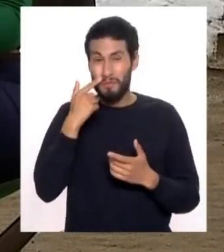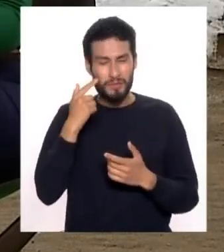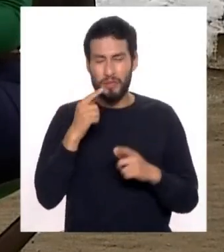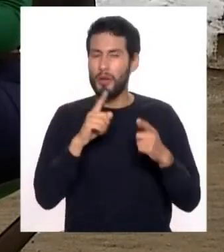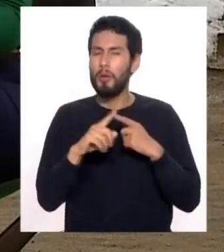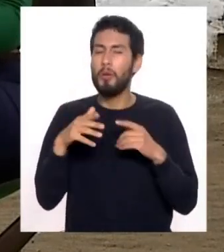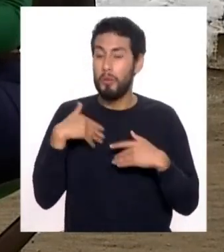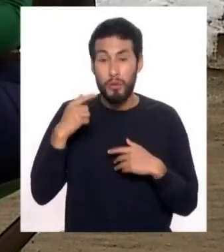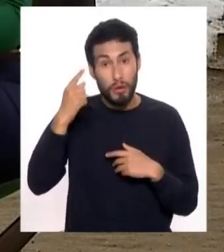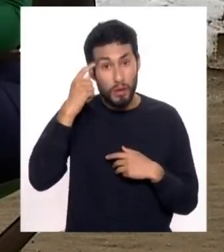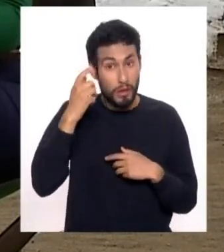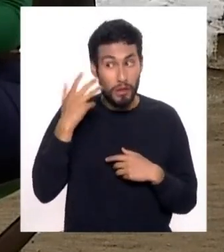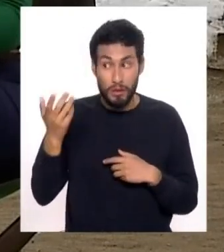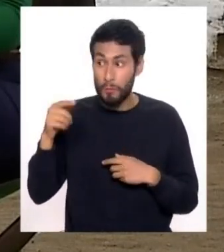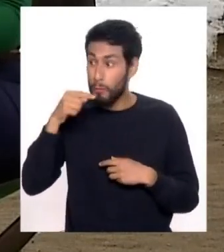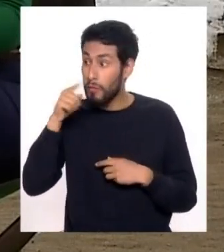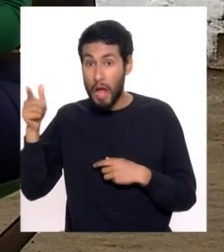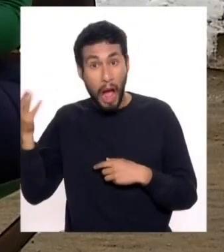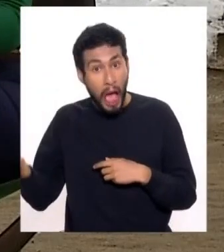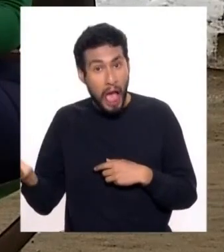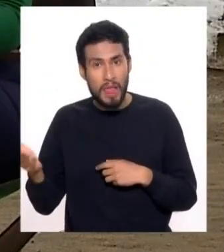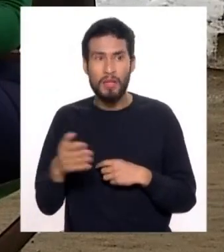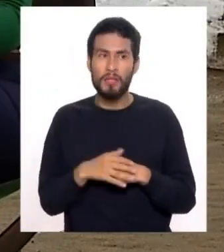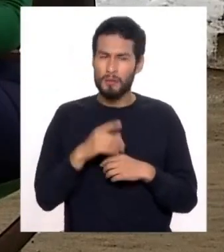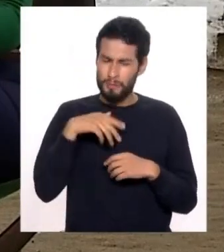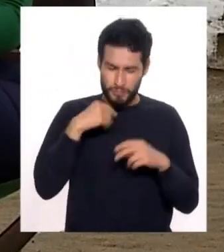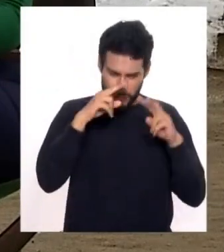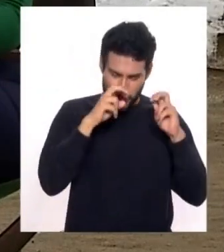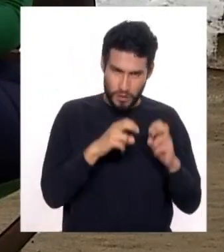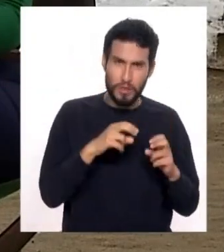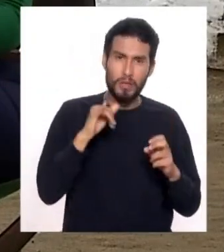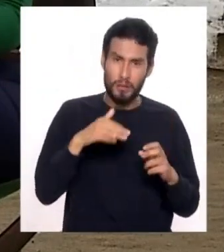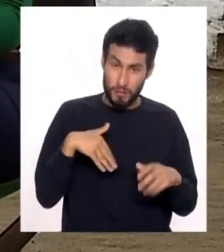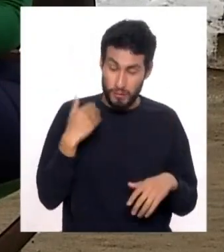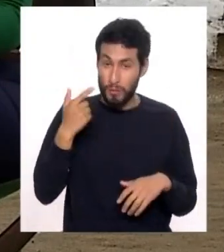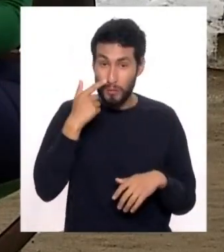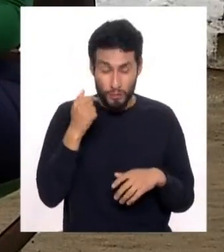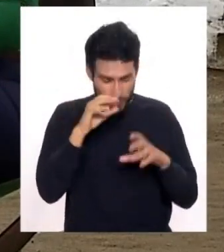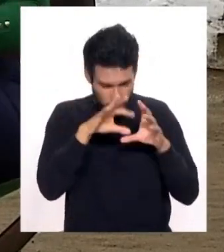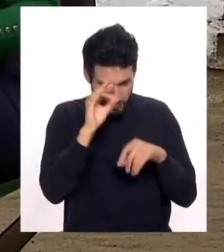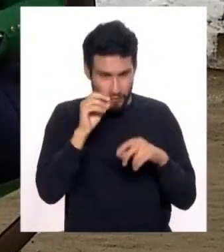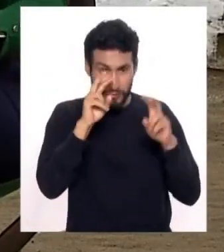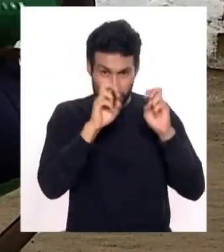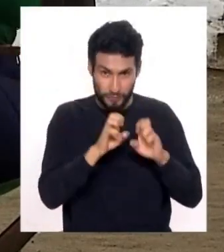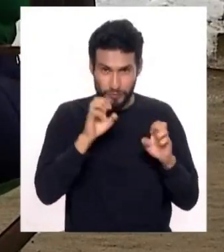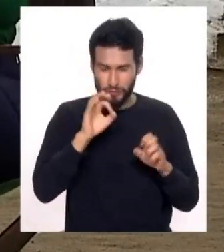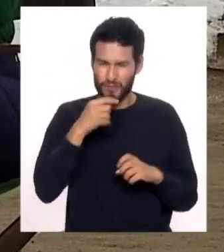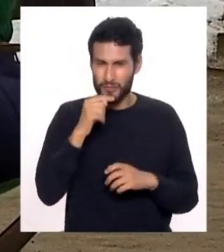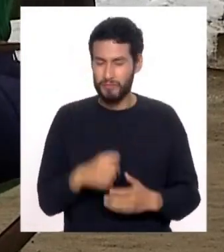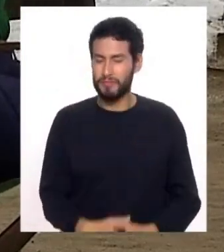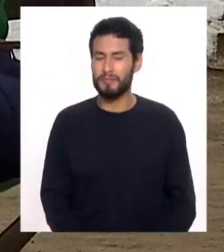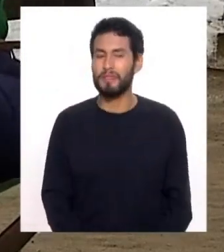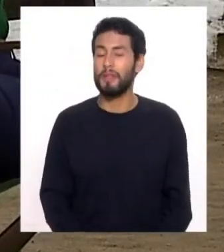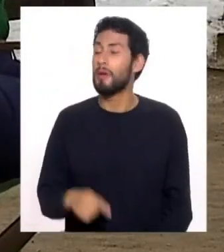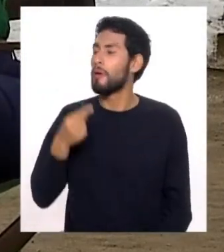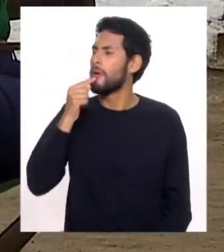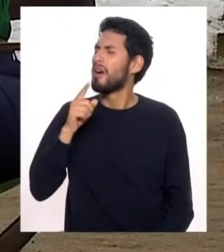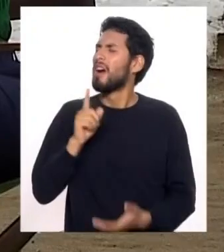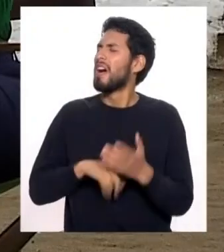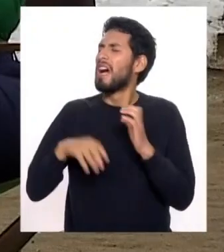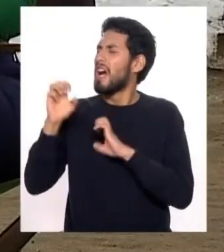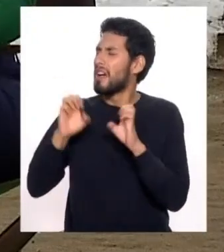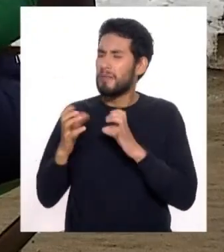ante sospechas donde la pareja ha tenido un Papa Nicolau, también en hombres, con el mismo criterio de la mujer. ¿Y para mujeres qué examen